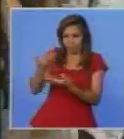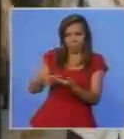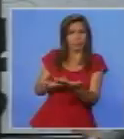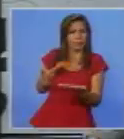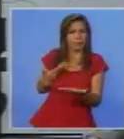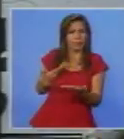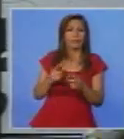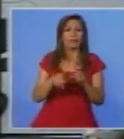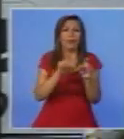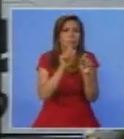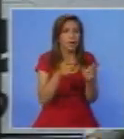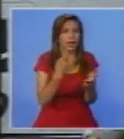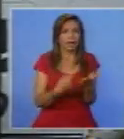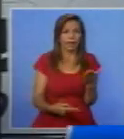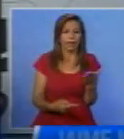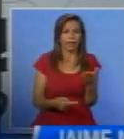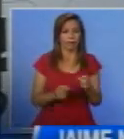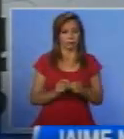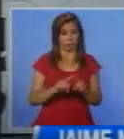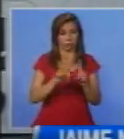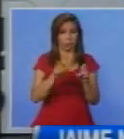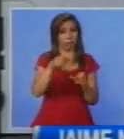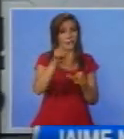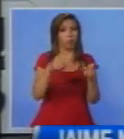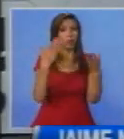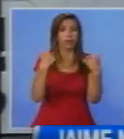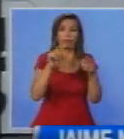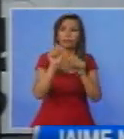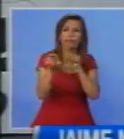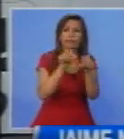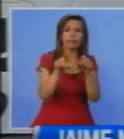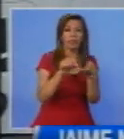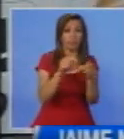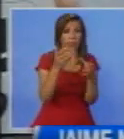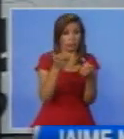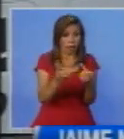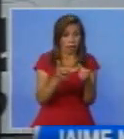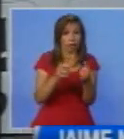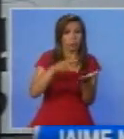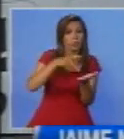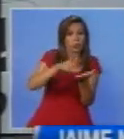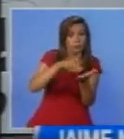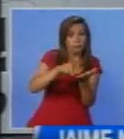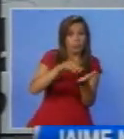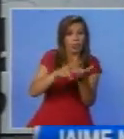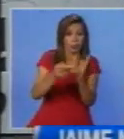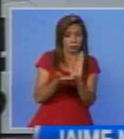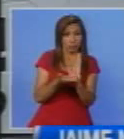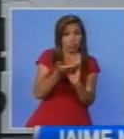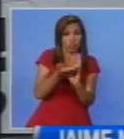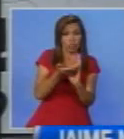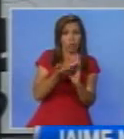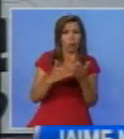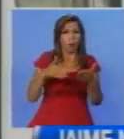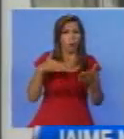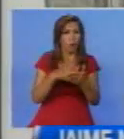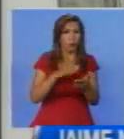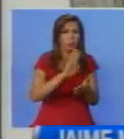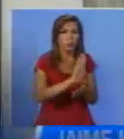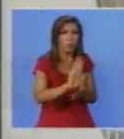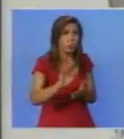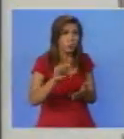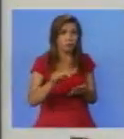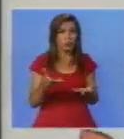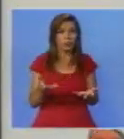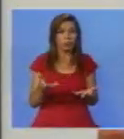será: si quiere que se fije una tarifa ilegal y abusiva de transporte en detrimento de sus intereses. ¿Y sobre